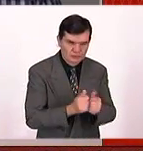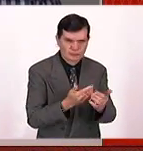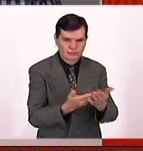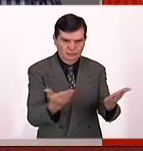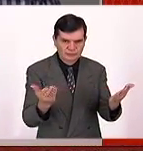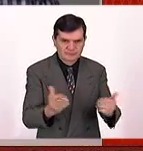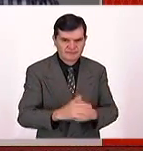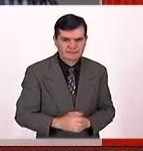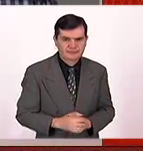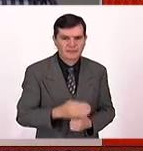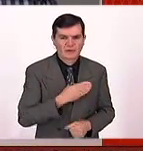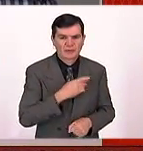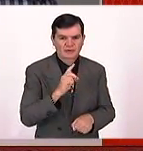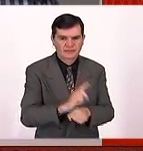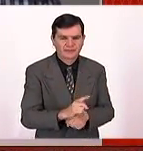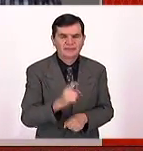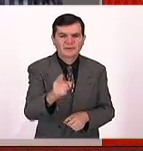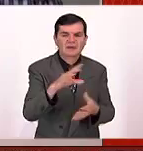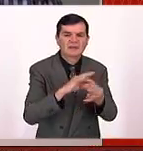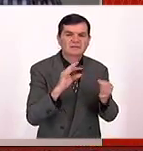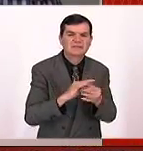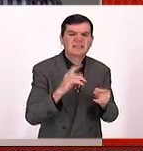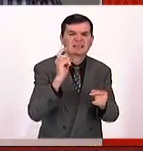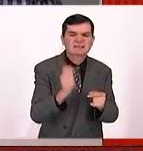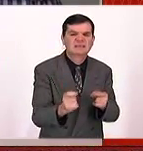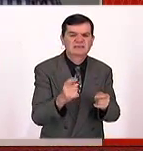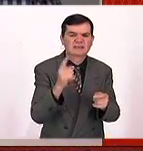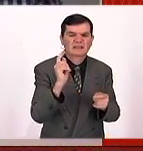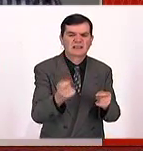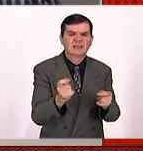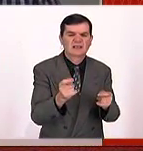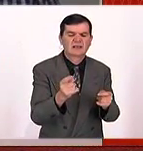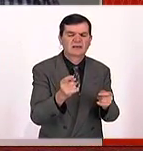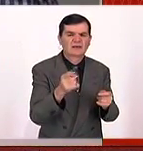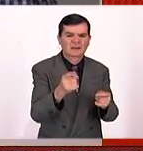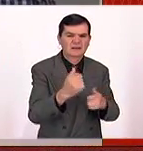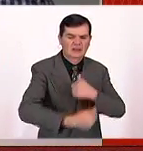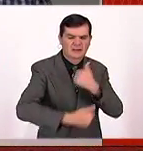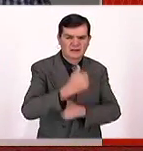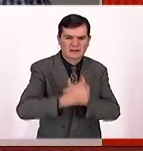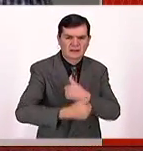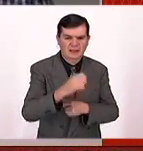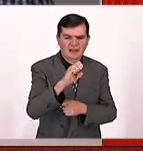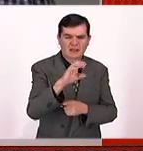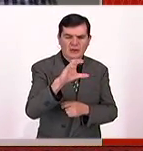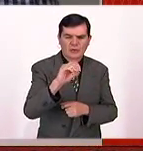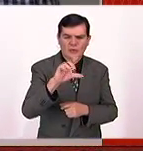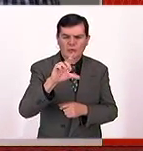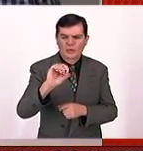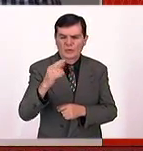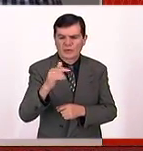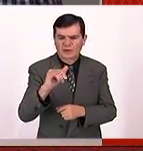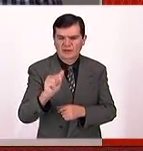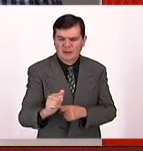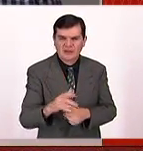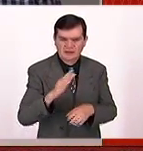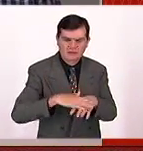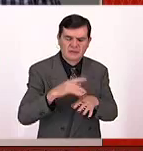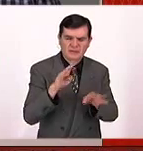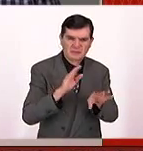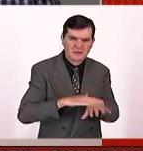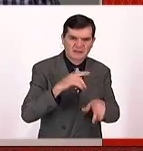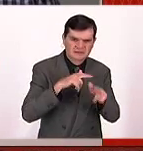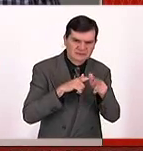ustedes. Muy buenos días. Cuéntenos de qué se trata esta carrera, ecología, una carrera que cada